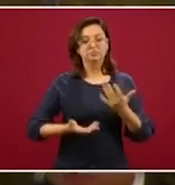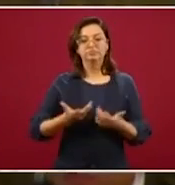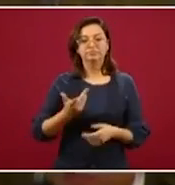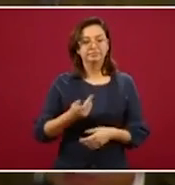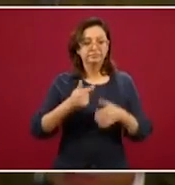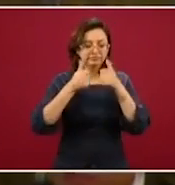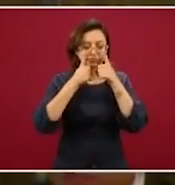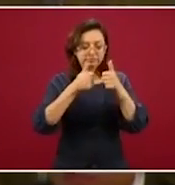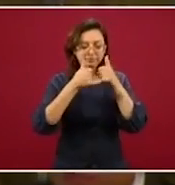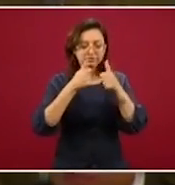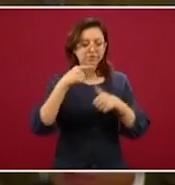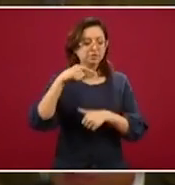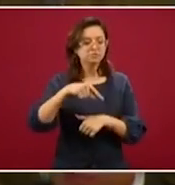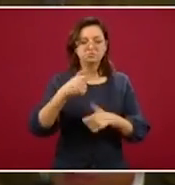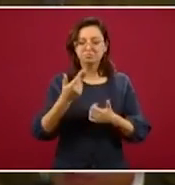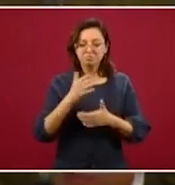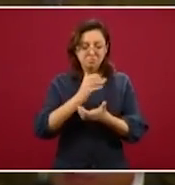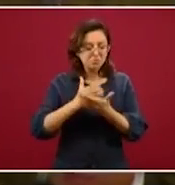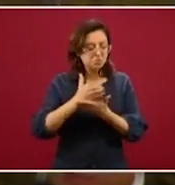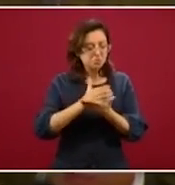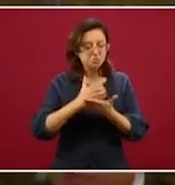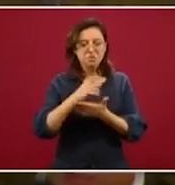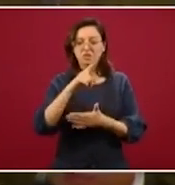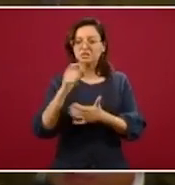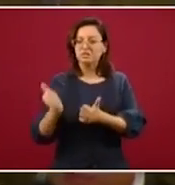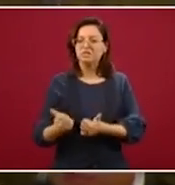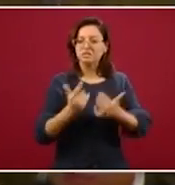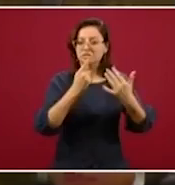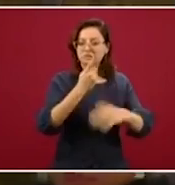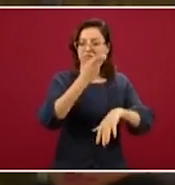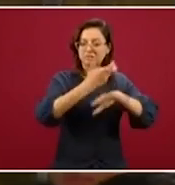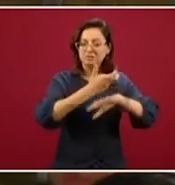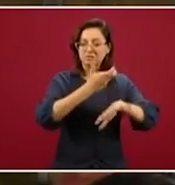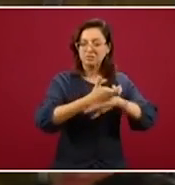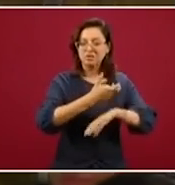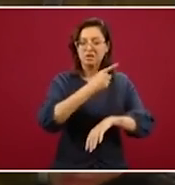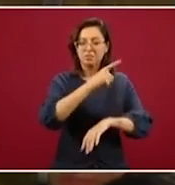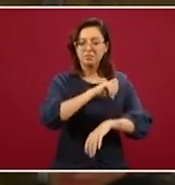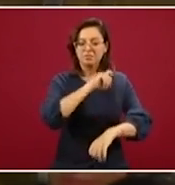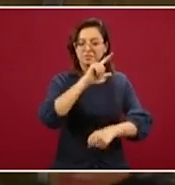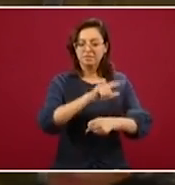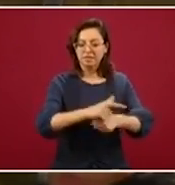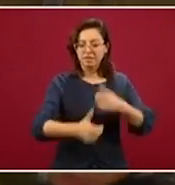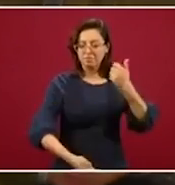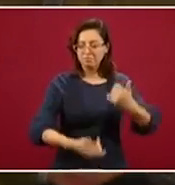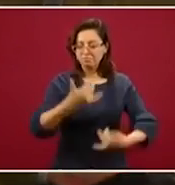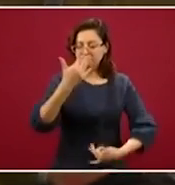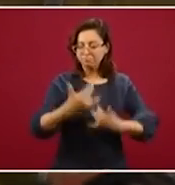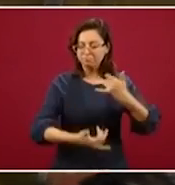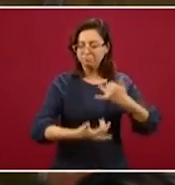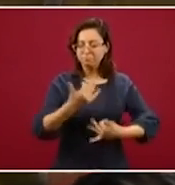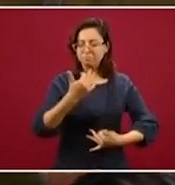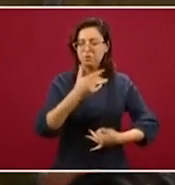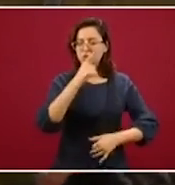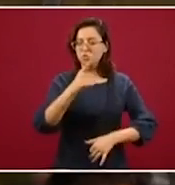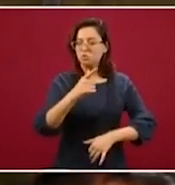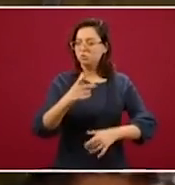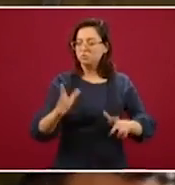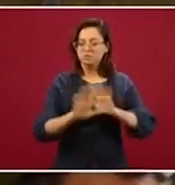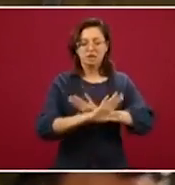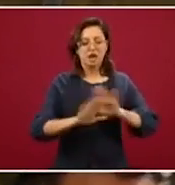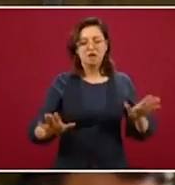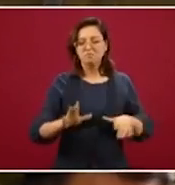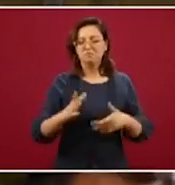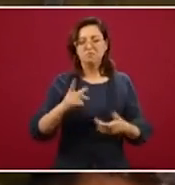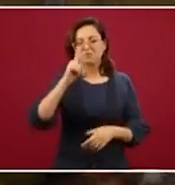que ser atendido en California, en el hospital Shiners, que es especializado en este tipo de casos. Y definitivamente va a quedar incapacitado